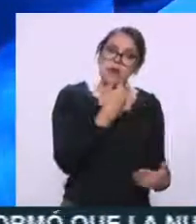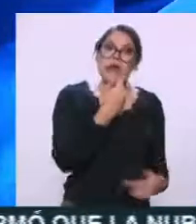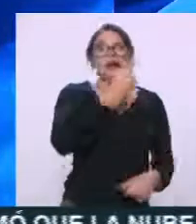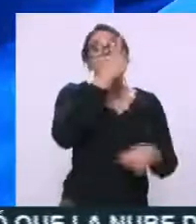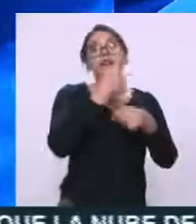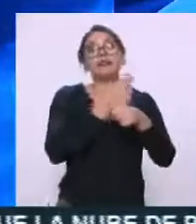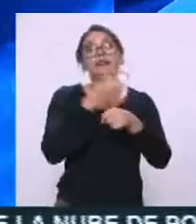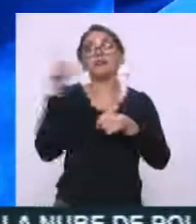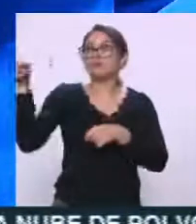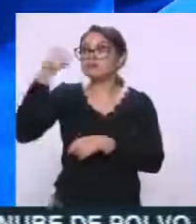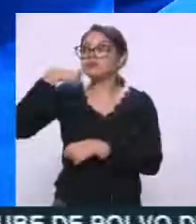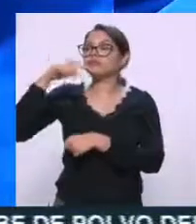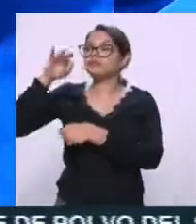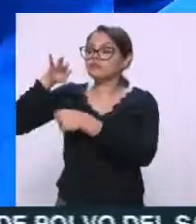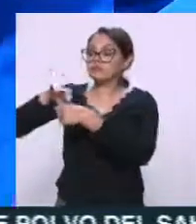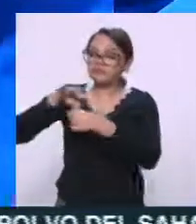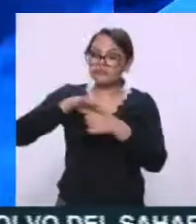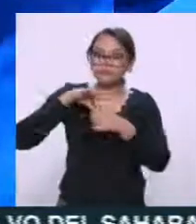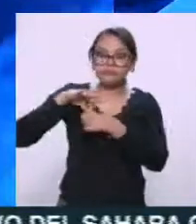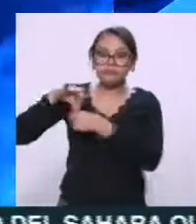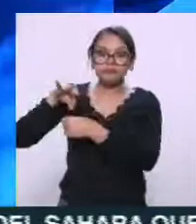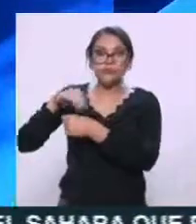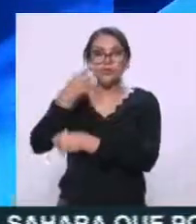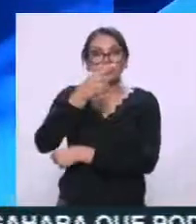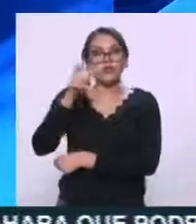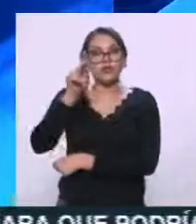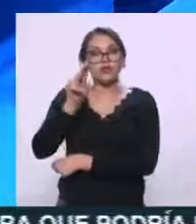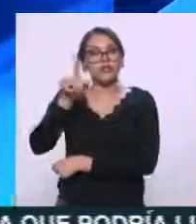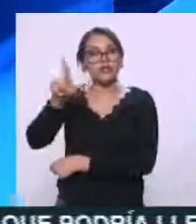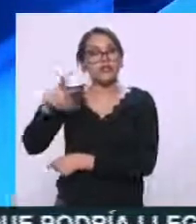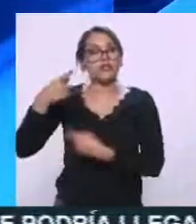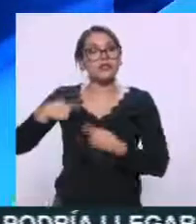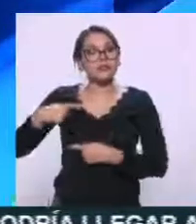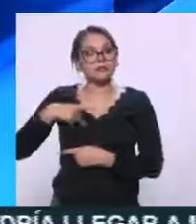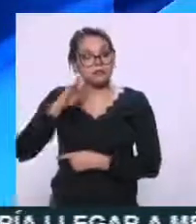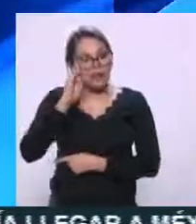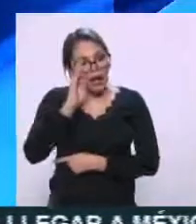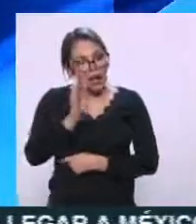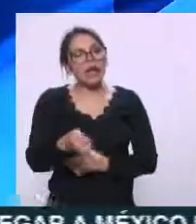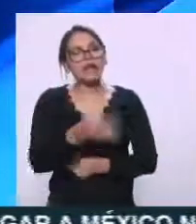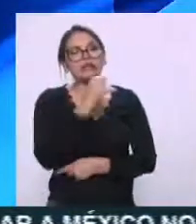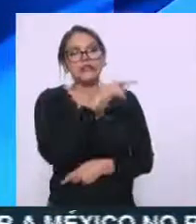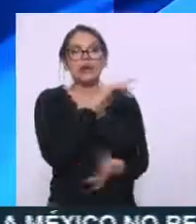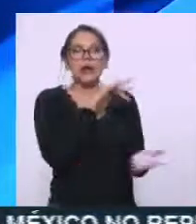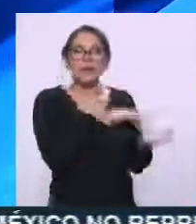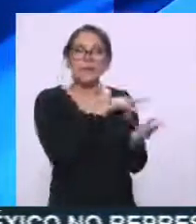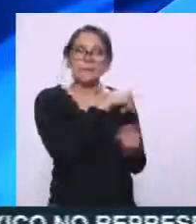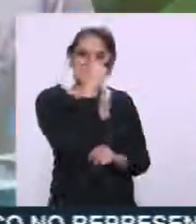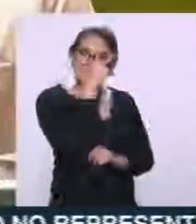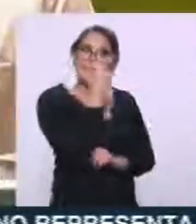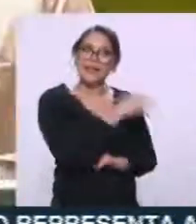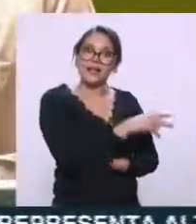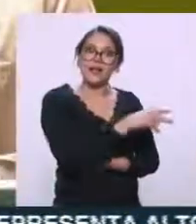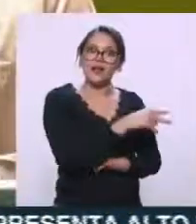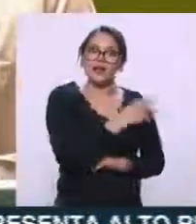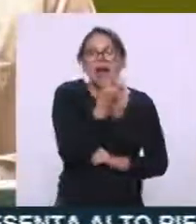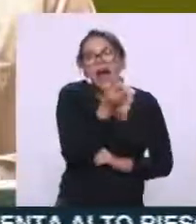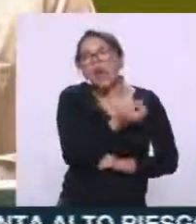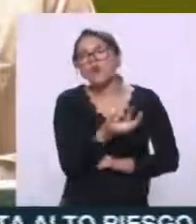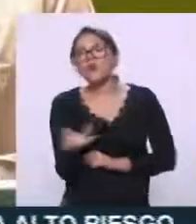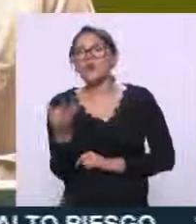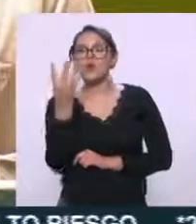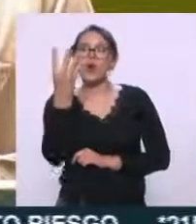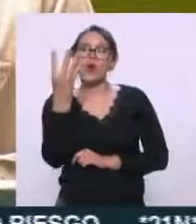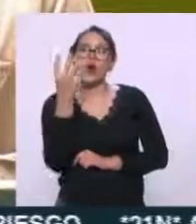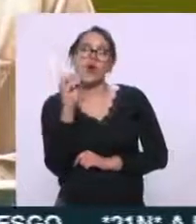una votación de 187 votos a favor y solo 4 o 5